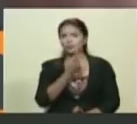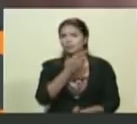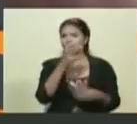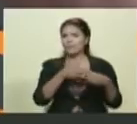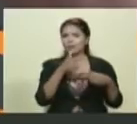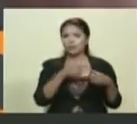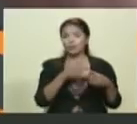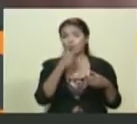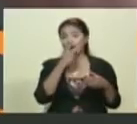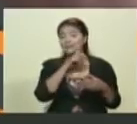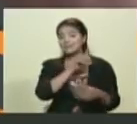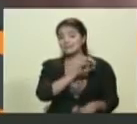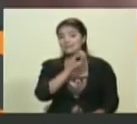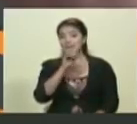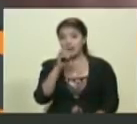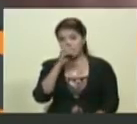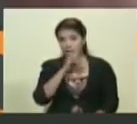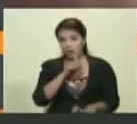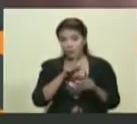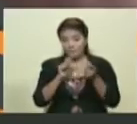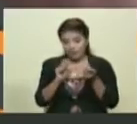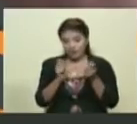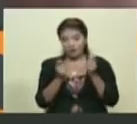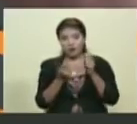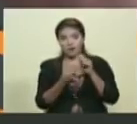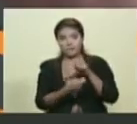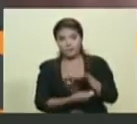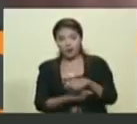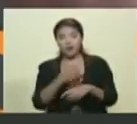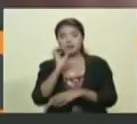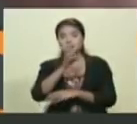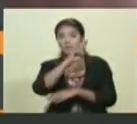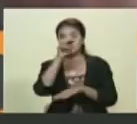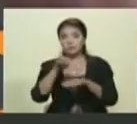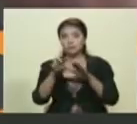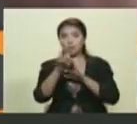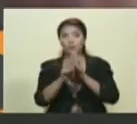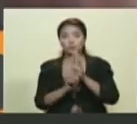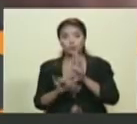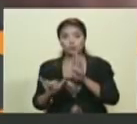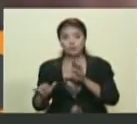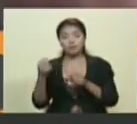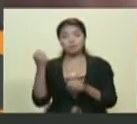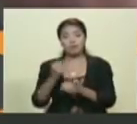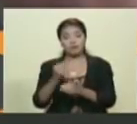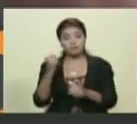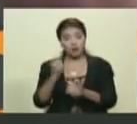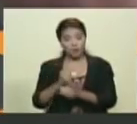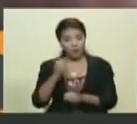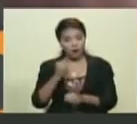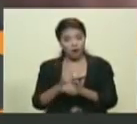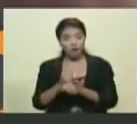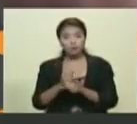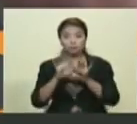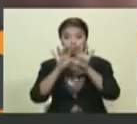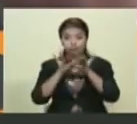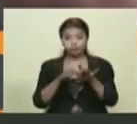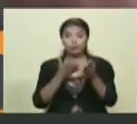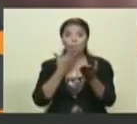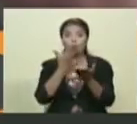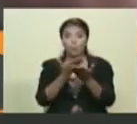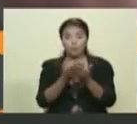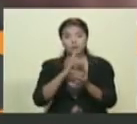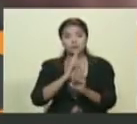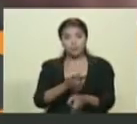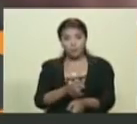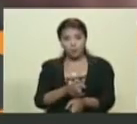siglo y para superarlo, la Asamblea Nacional Constituyente está trabajando sus propuestas de acción.